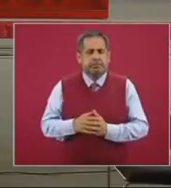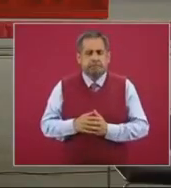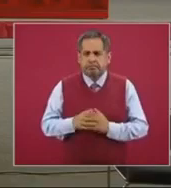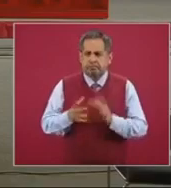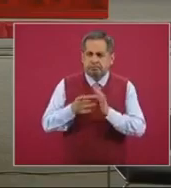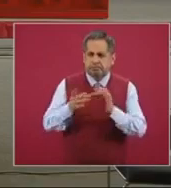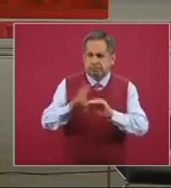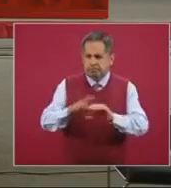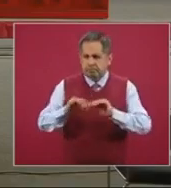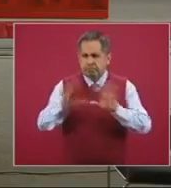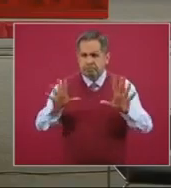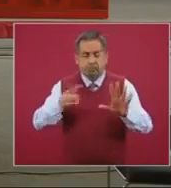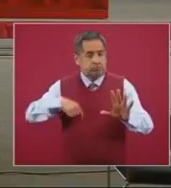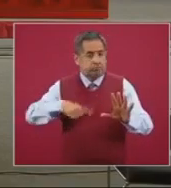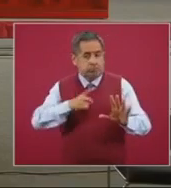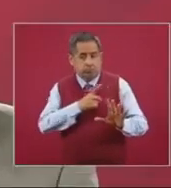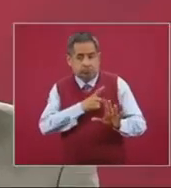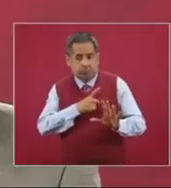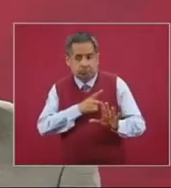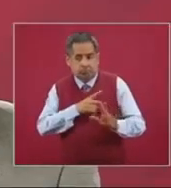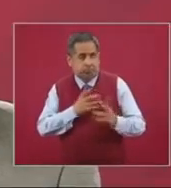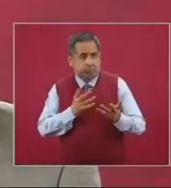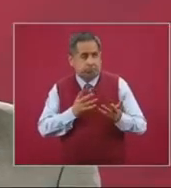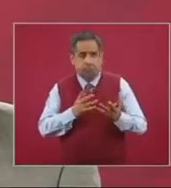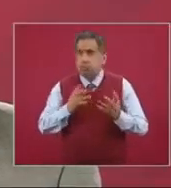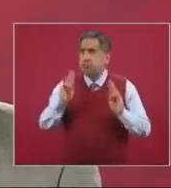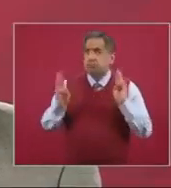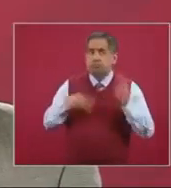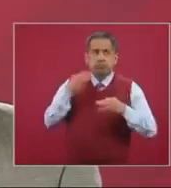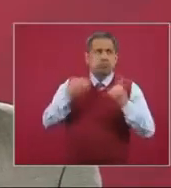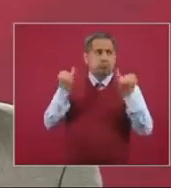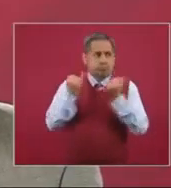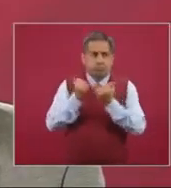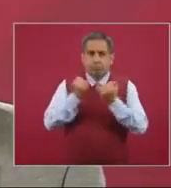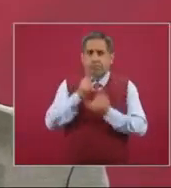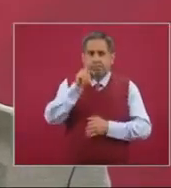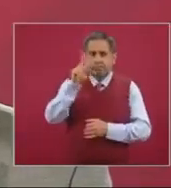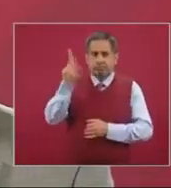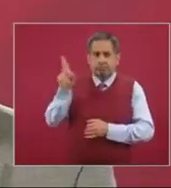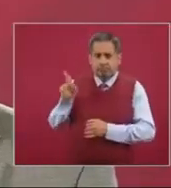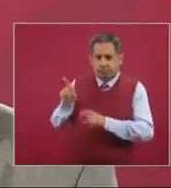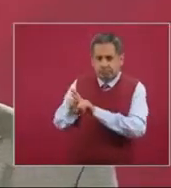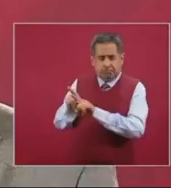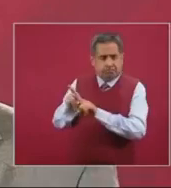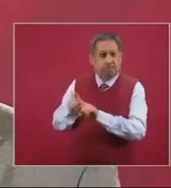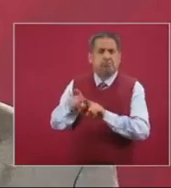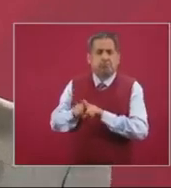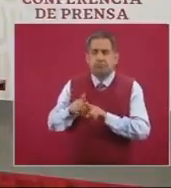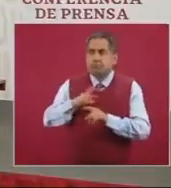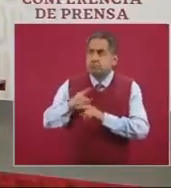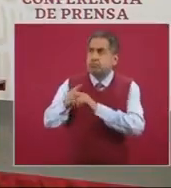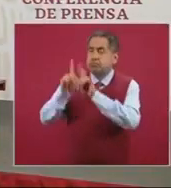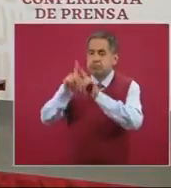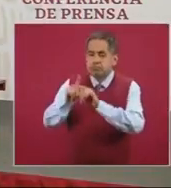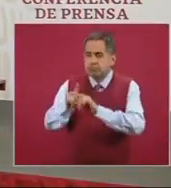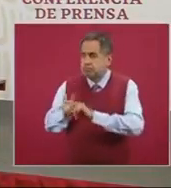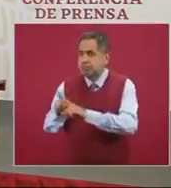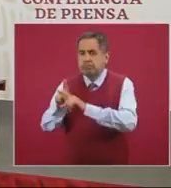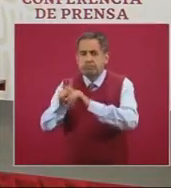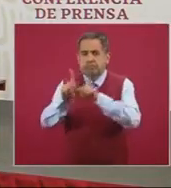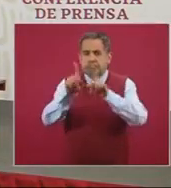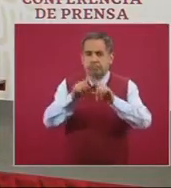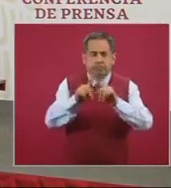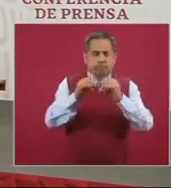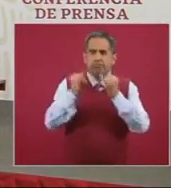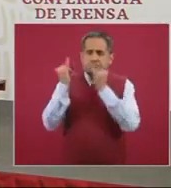que no estamos solos en el mundo y que en distintos países del mundo se presentan distintos momentos